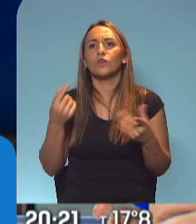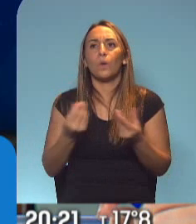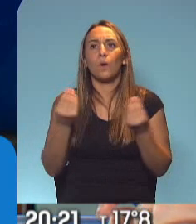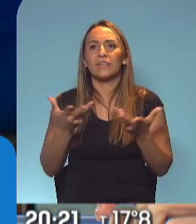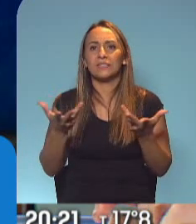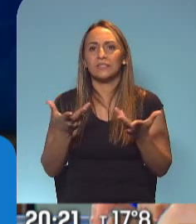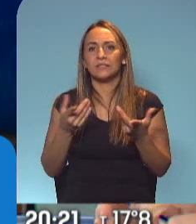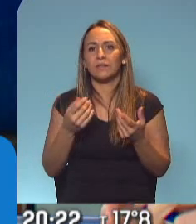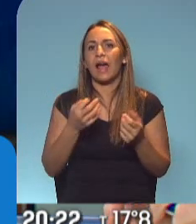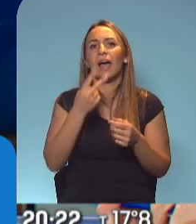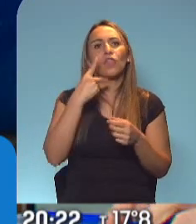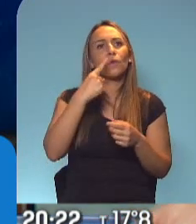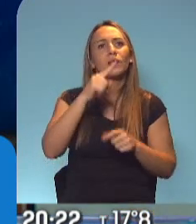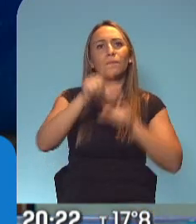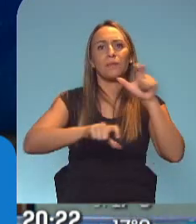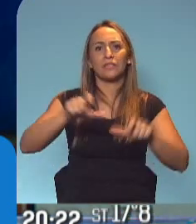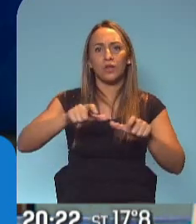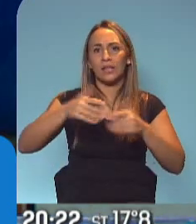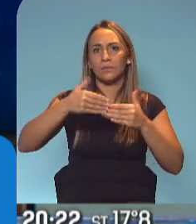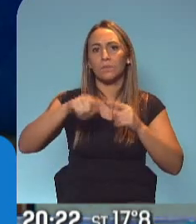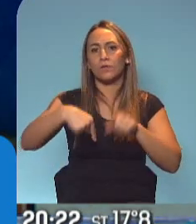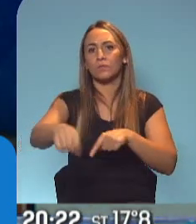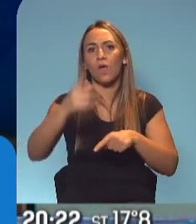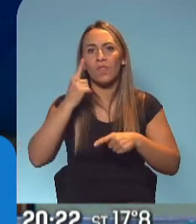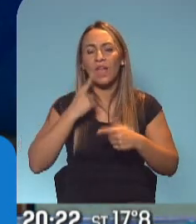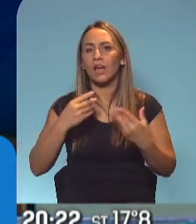pasar esas casi 2.000 personas en los próximos días?